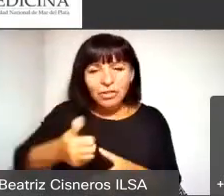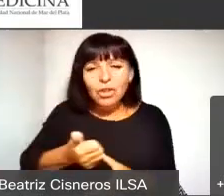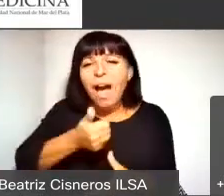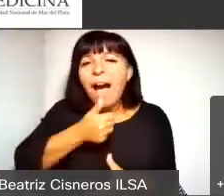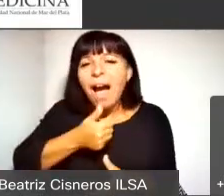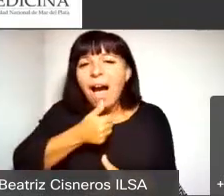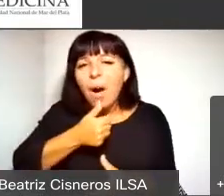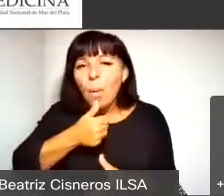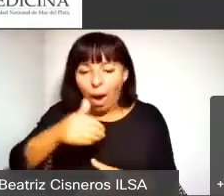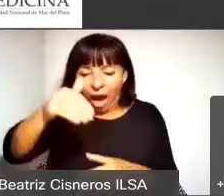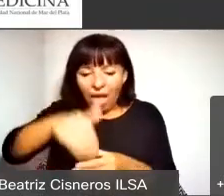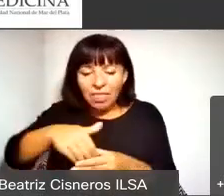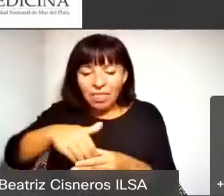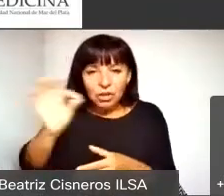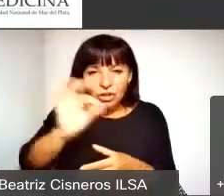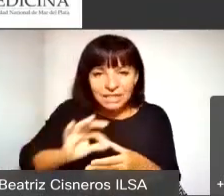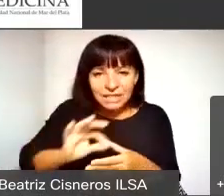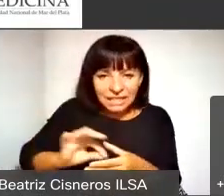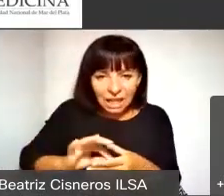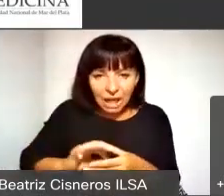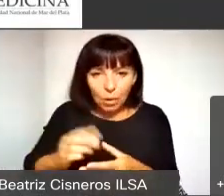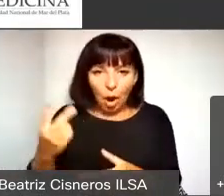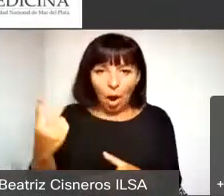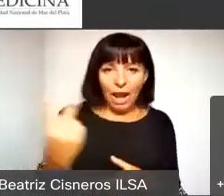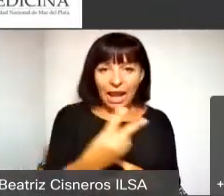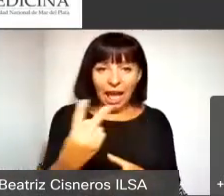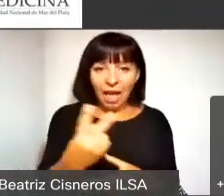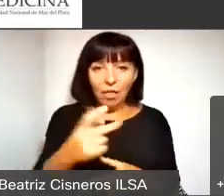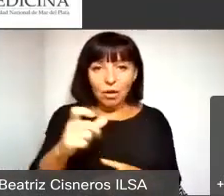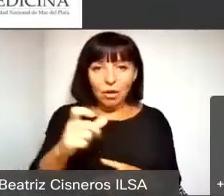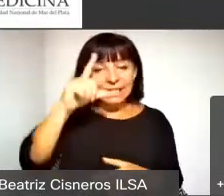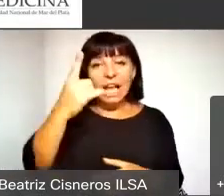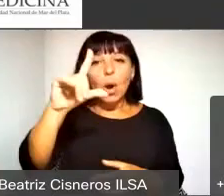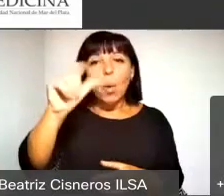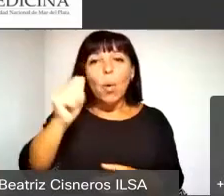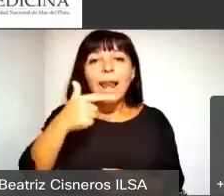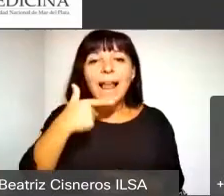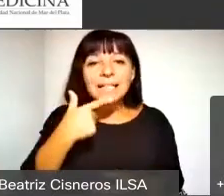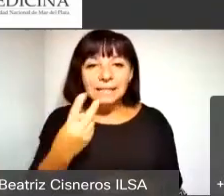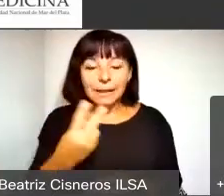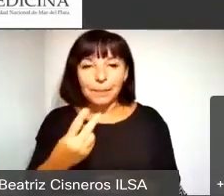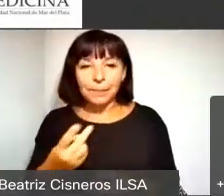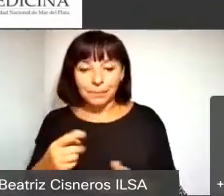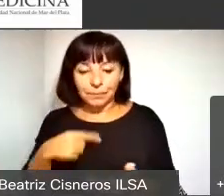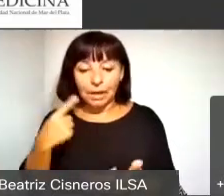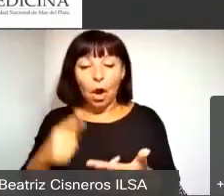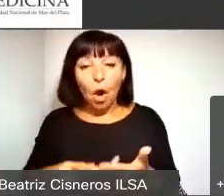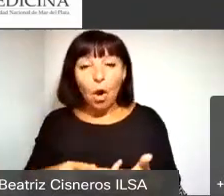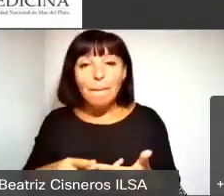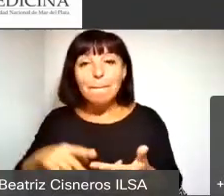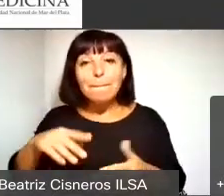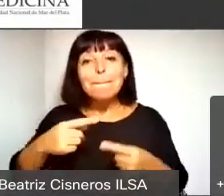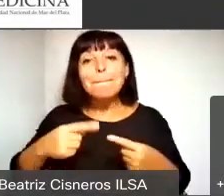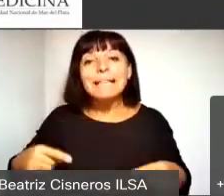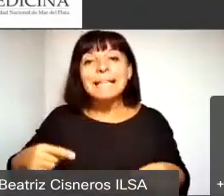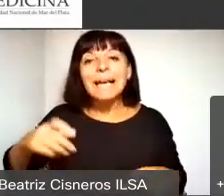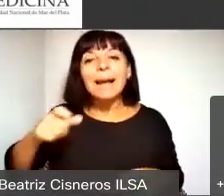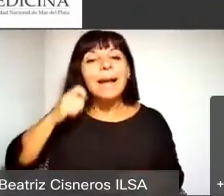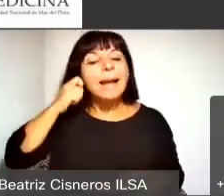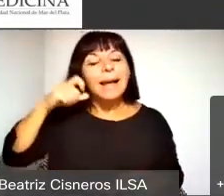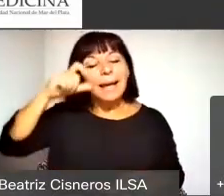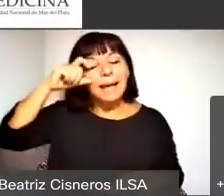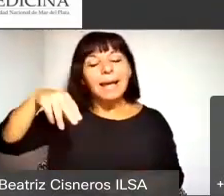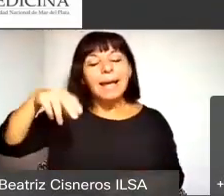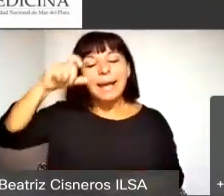el interior de la célula. Está presente en ambos tipos celulares. Un material genético, el material